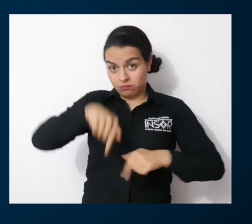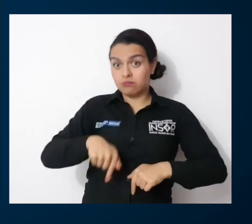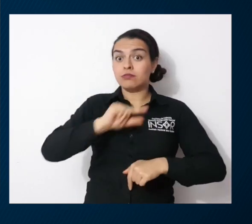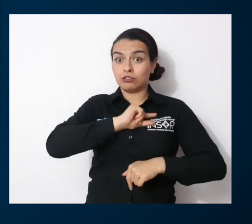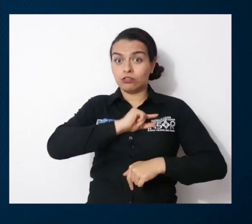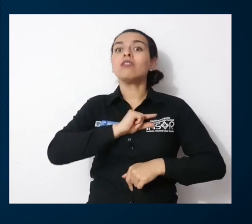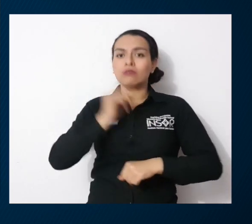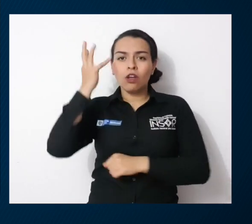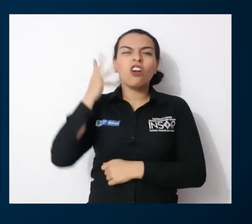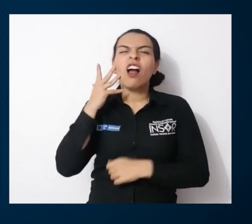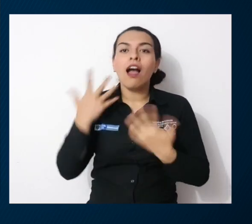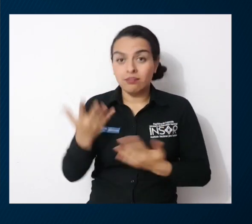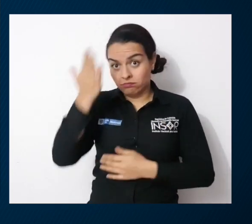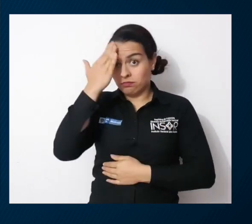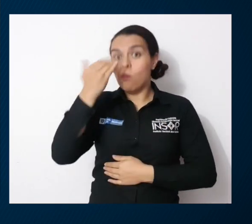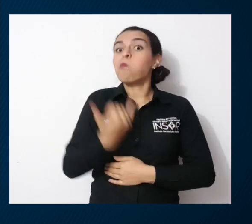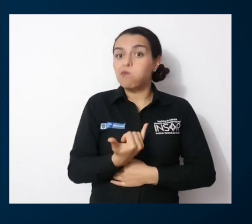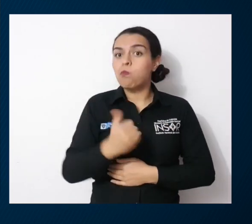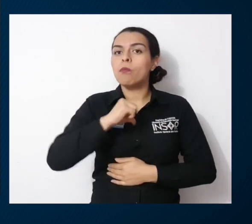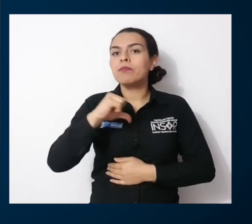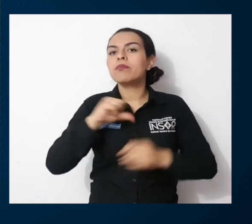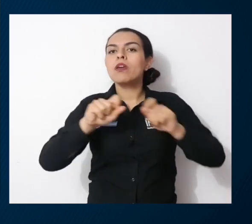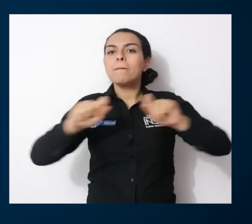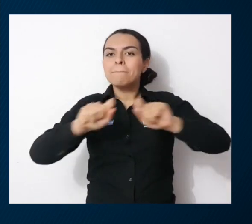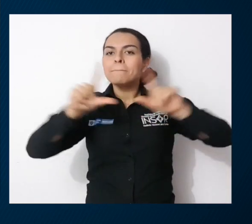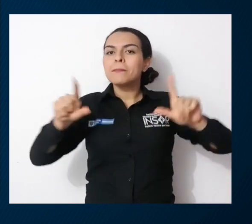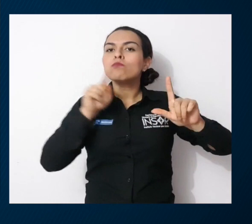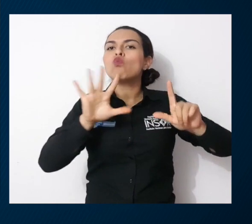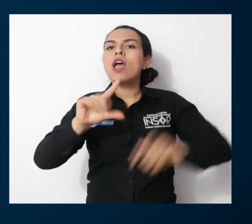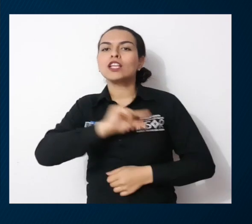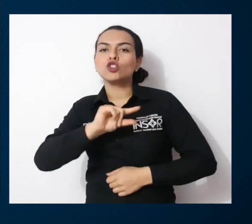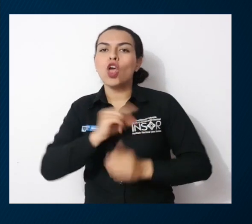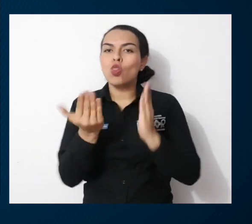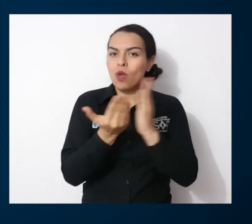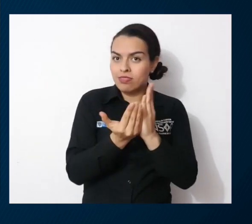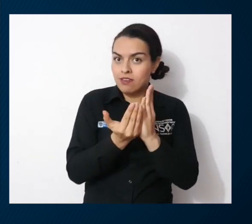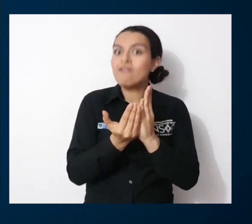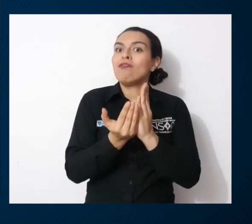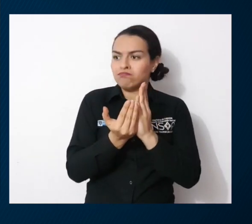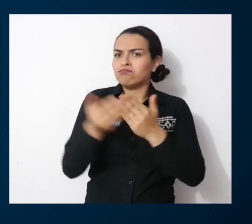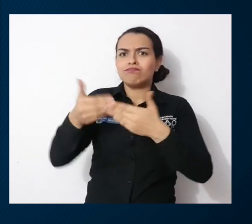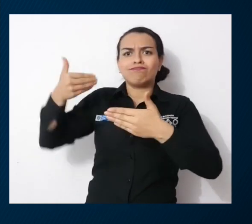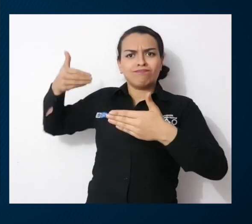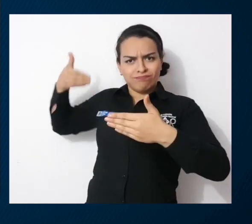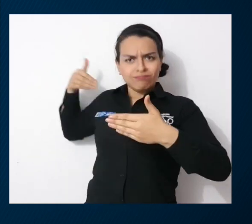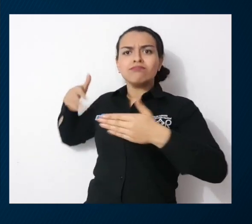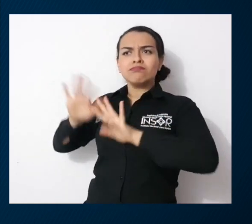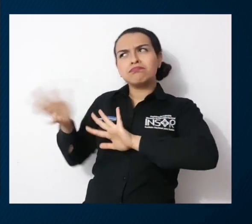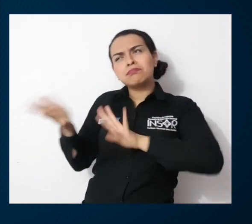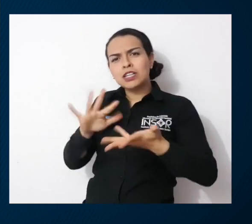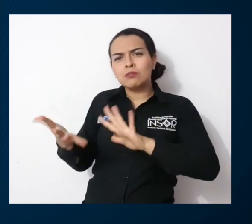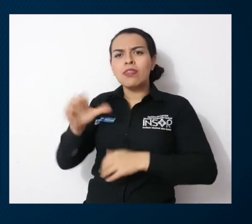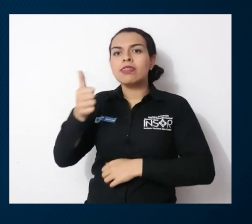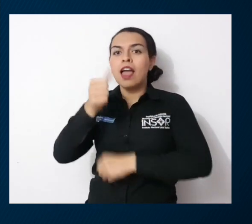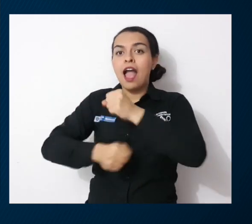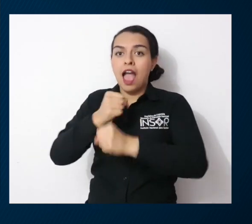lleva implementando plataformas como Insor Educativo en unos usos y en unas maneras que vienen desde hace unos 10 años,